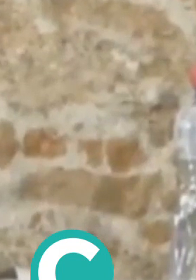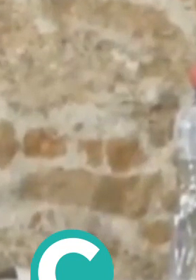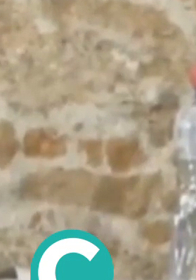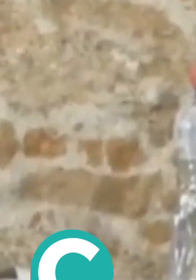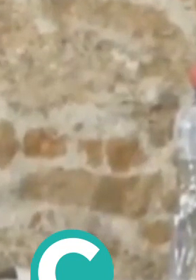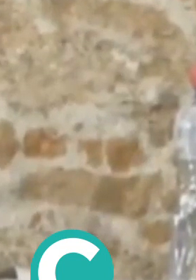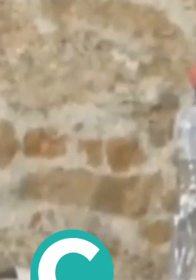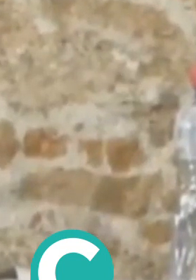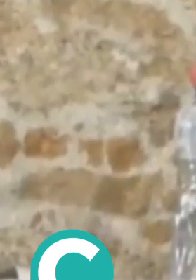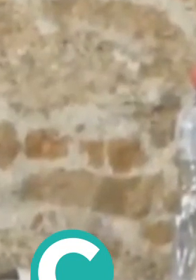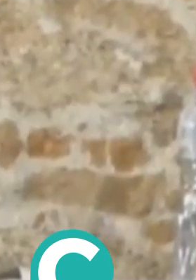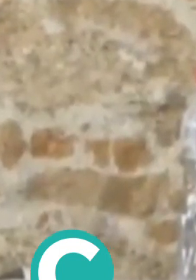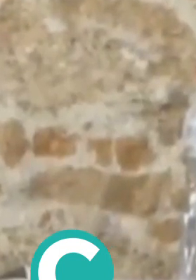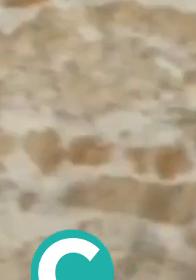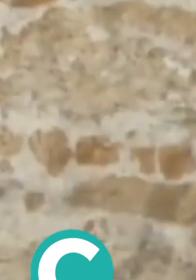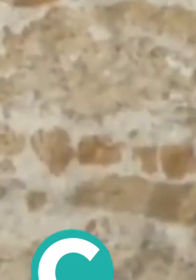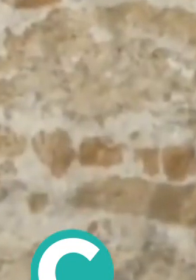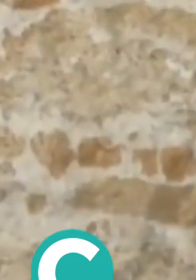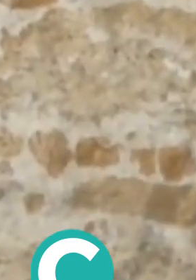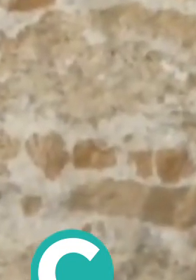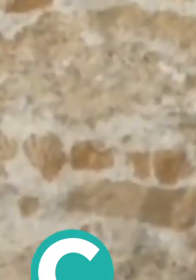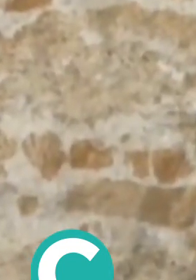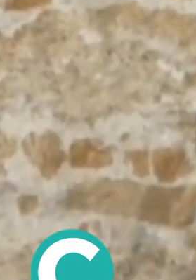llega la copla,